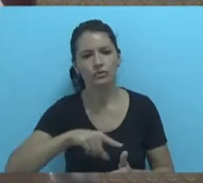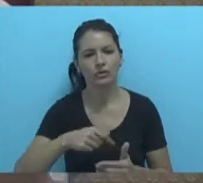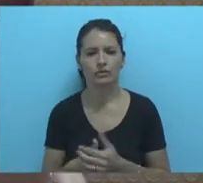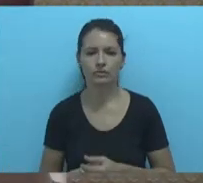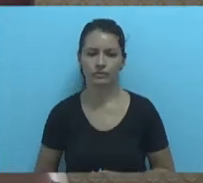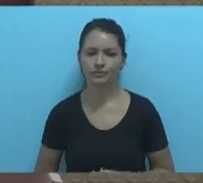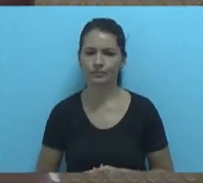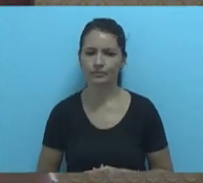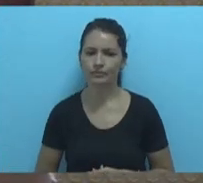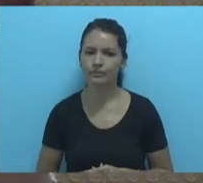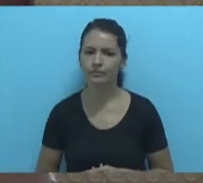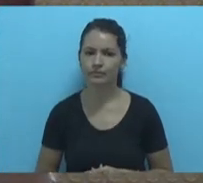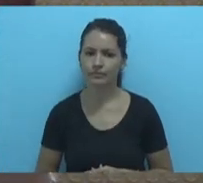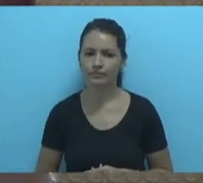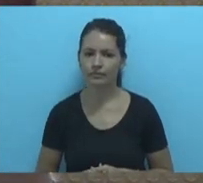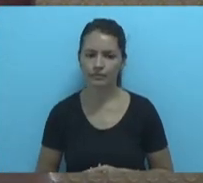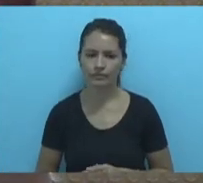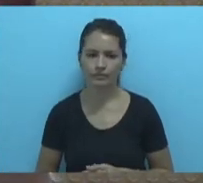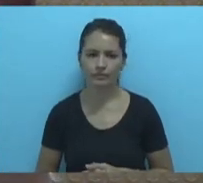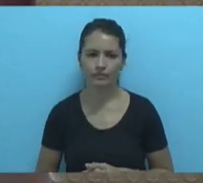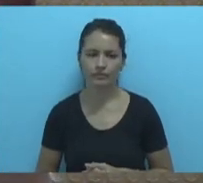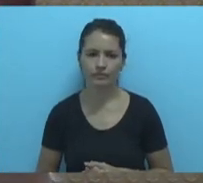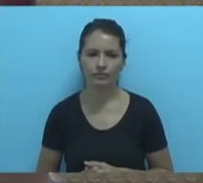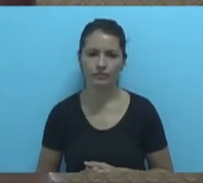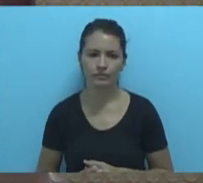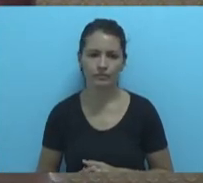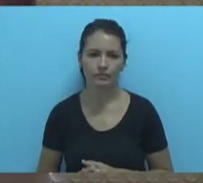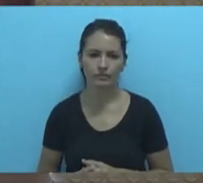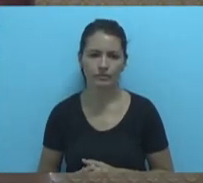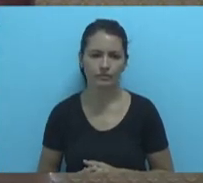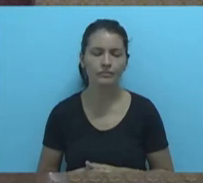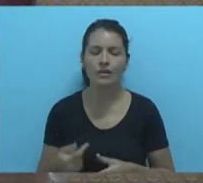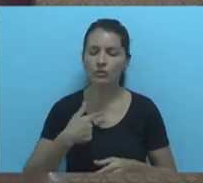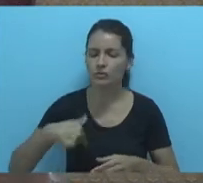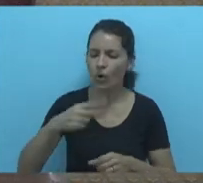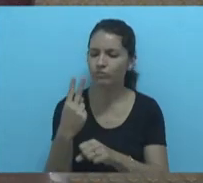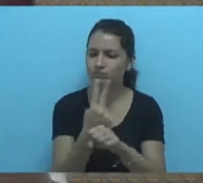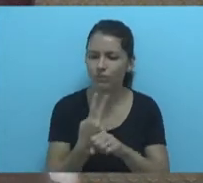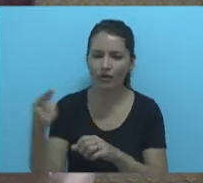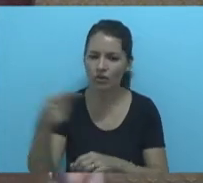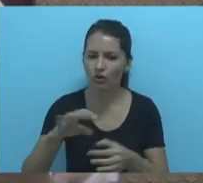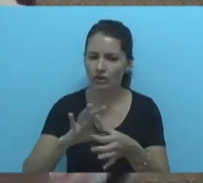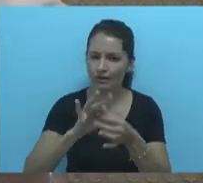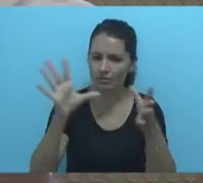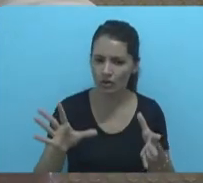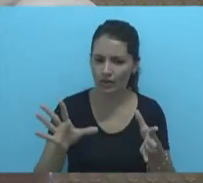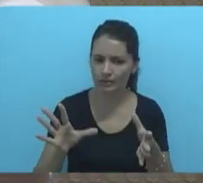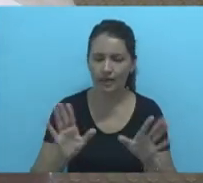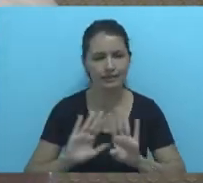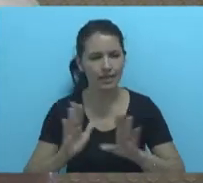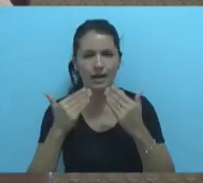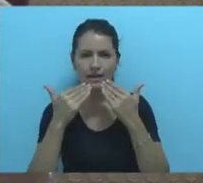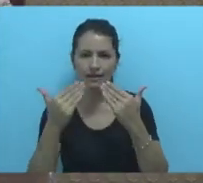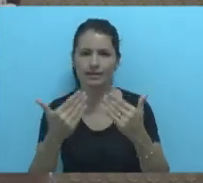otras cosas, que nos banquemos privilegios que están lesionando profundamente la democracia. Gracias,